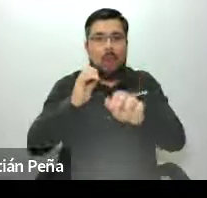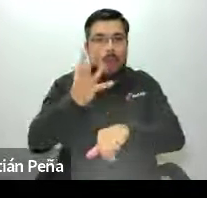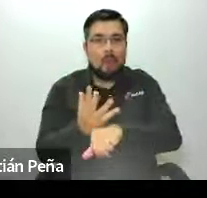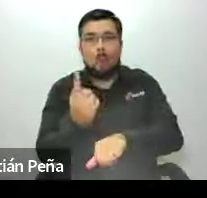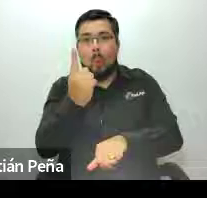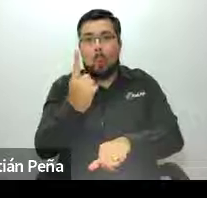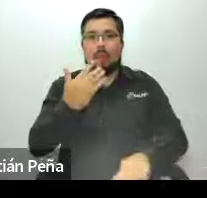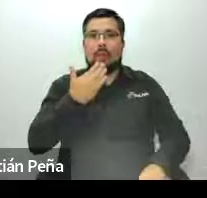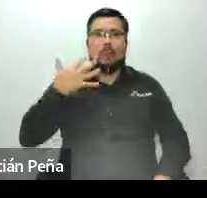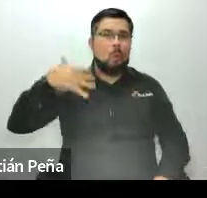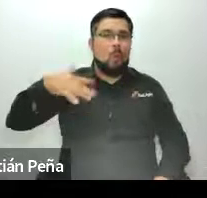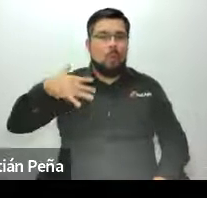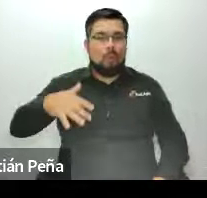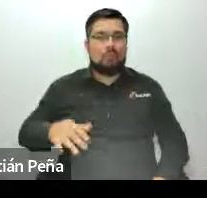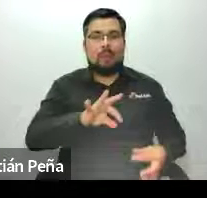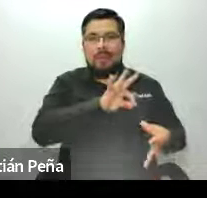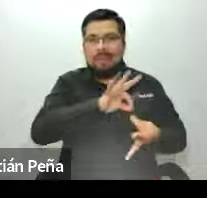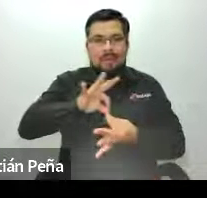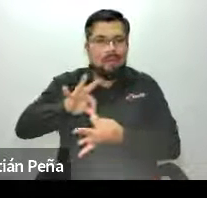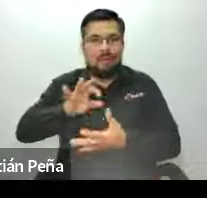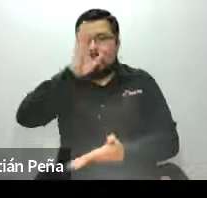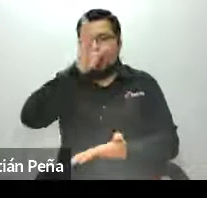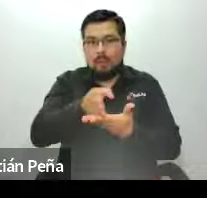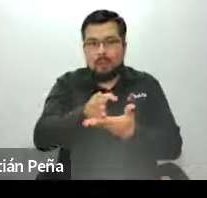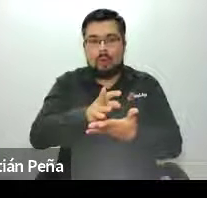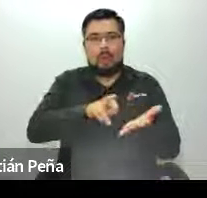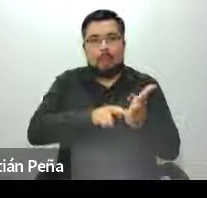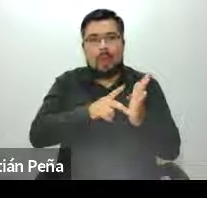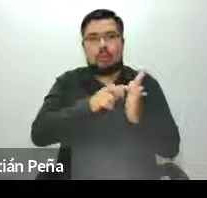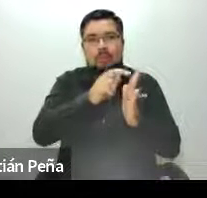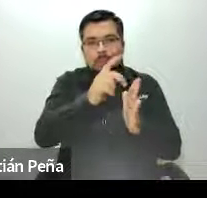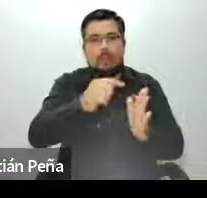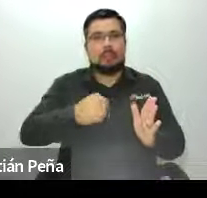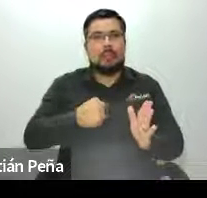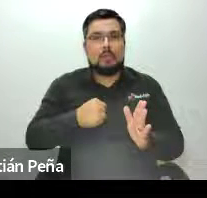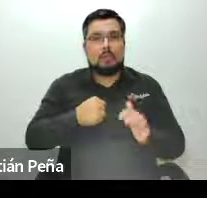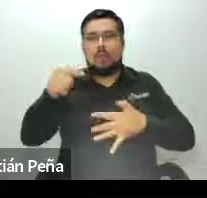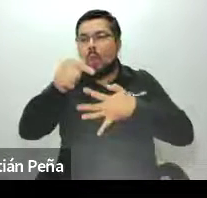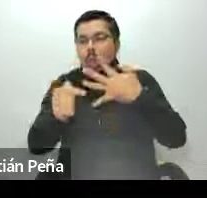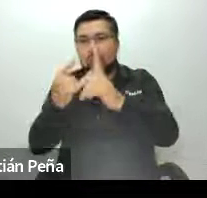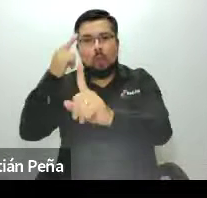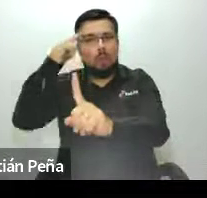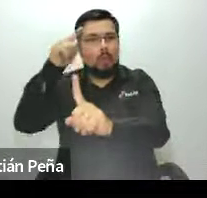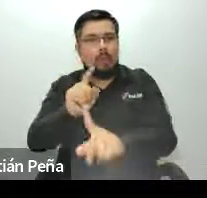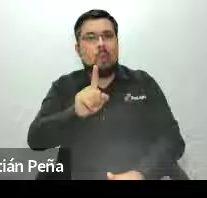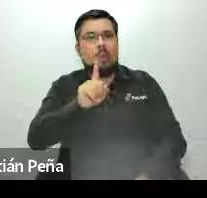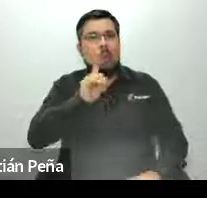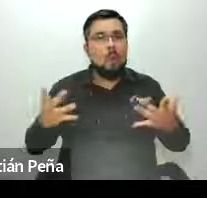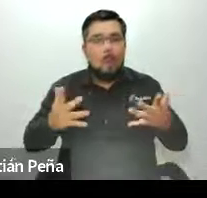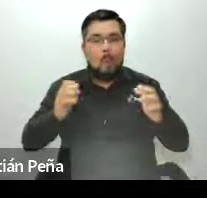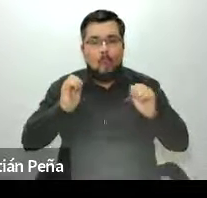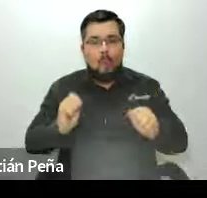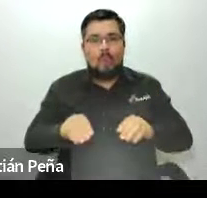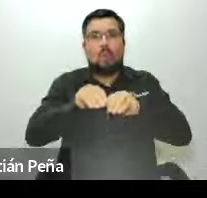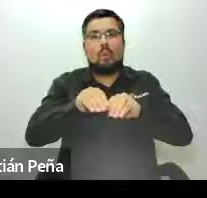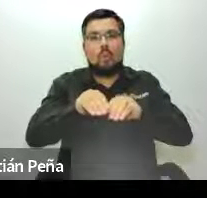va desde una toma de decisiones paso a paso, si yo tengo tantos objetivos, cómo los podría distribuir en el año, cuáles son los